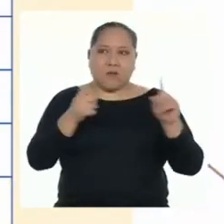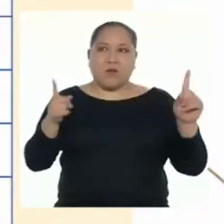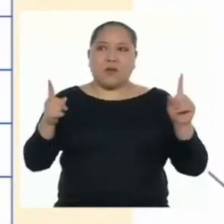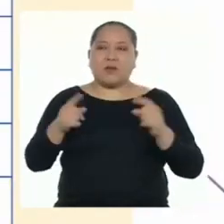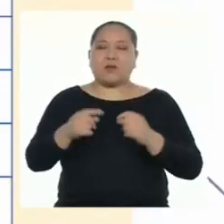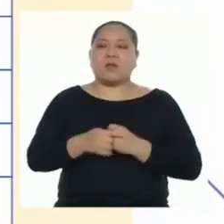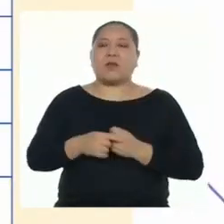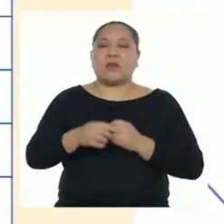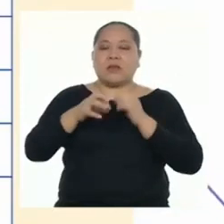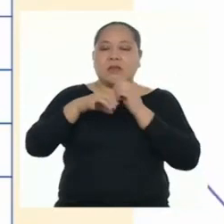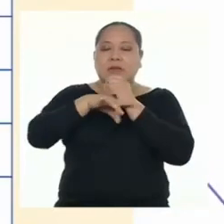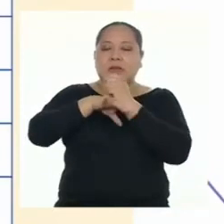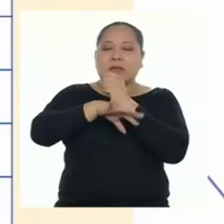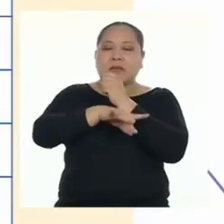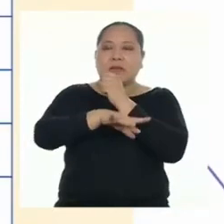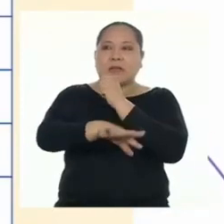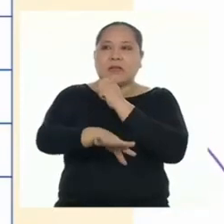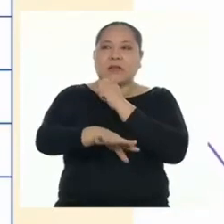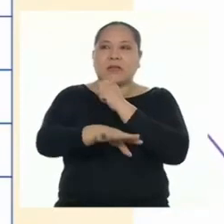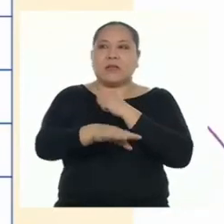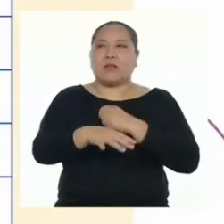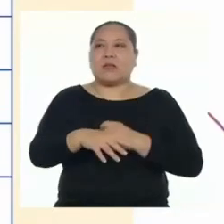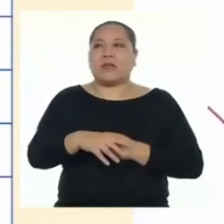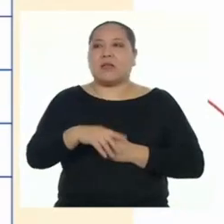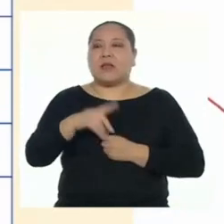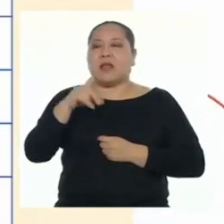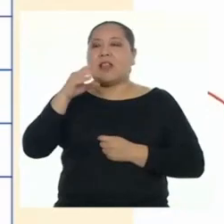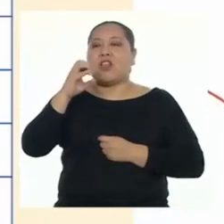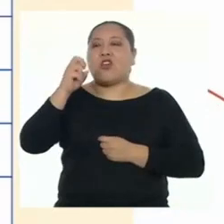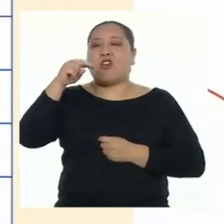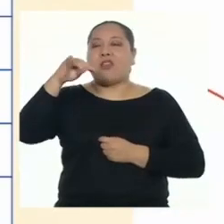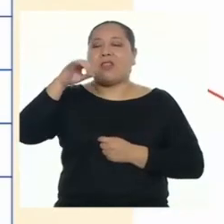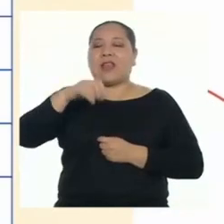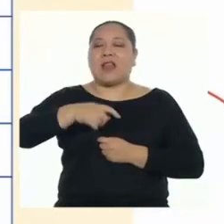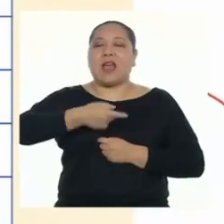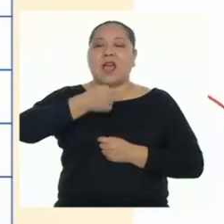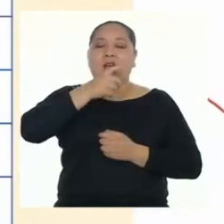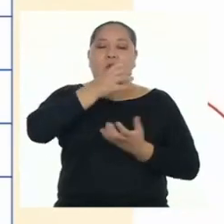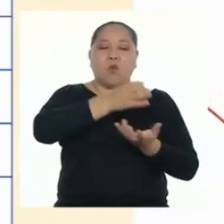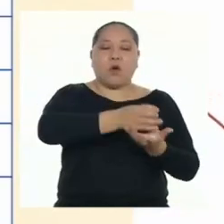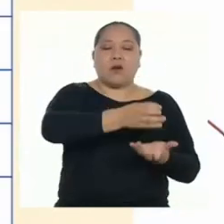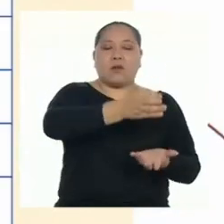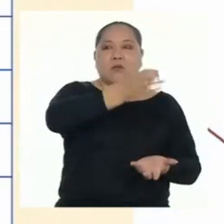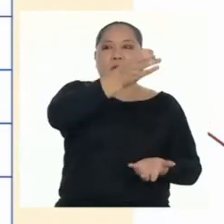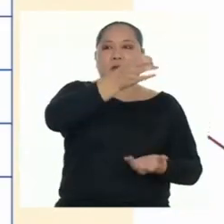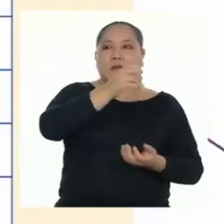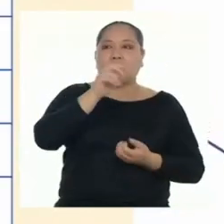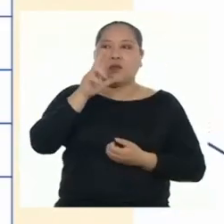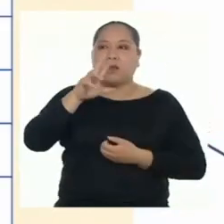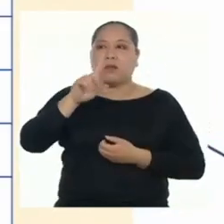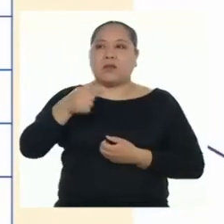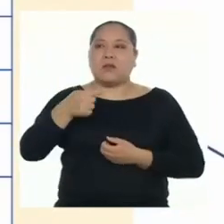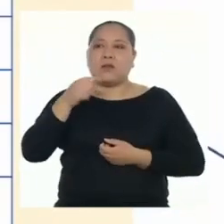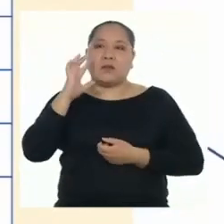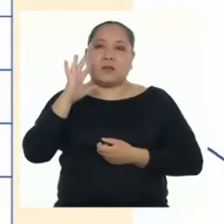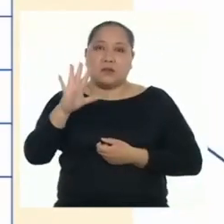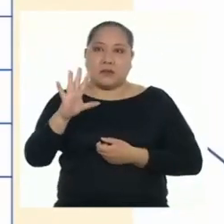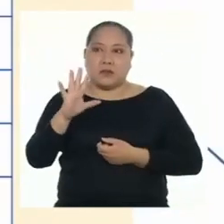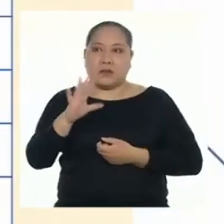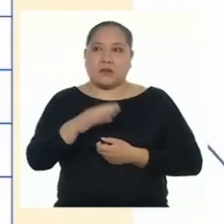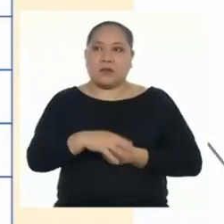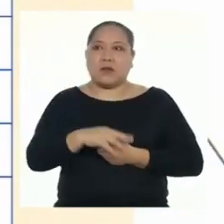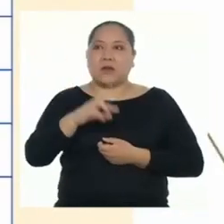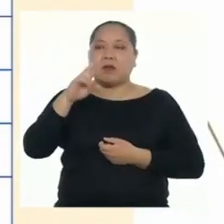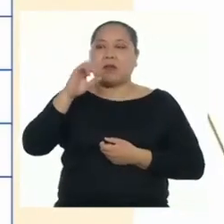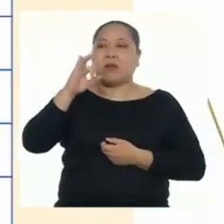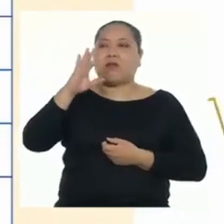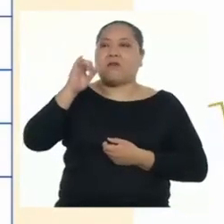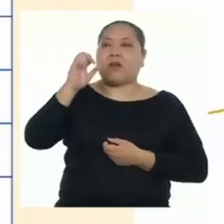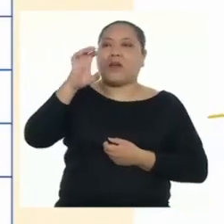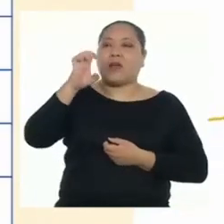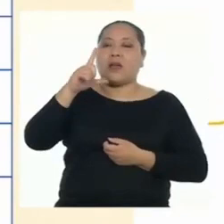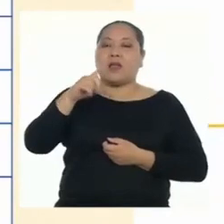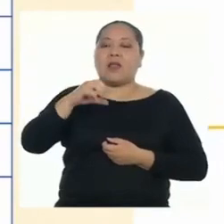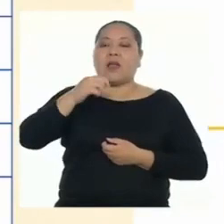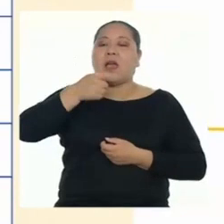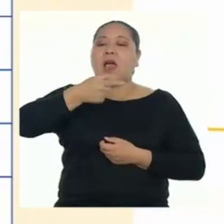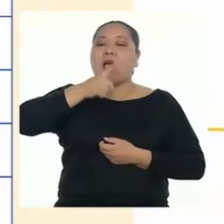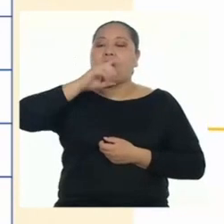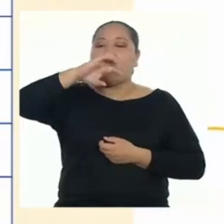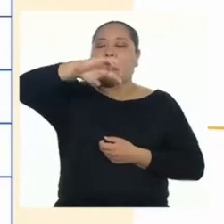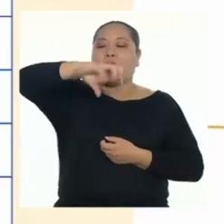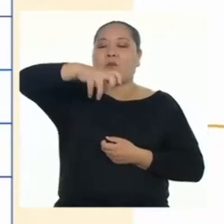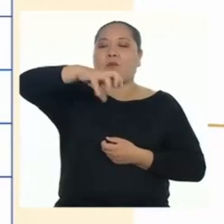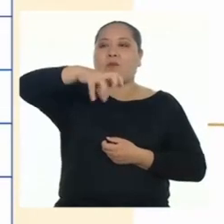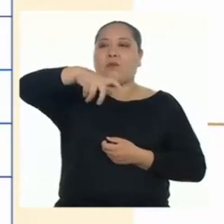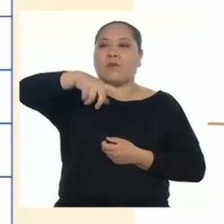el tamaño de las raíces. Leonarda, la del agua mineral, llegó a 3,5 centímetros. Rafaela, la del agua